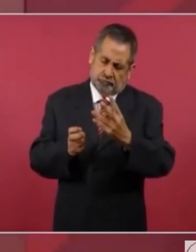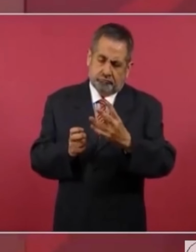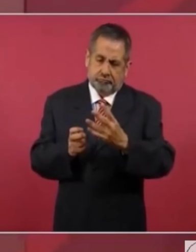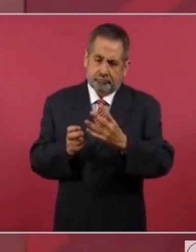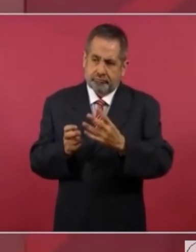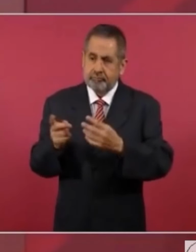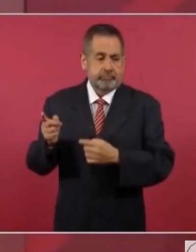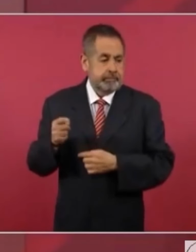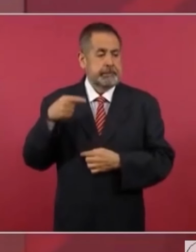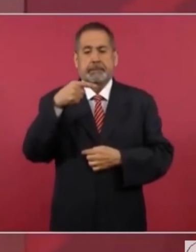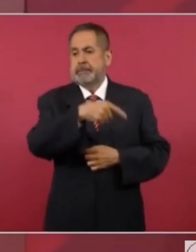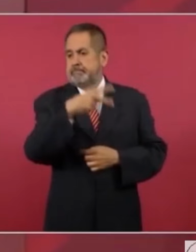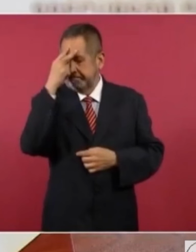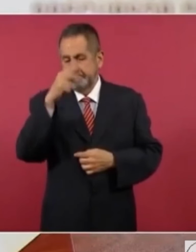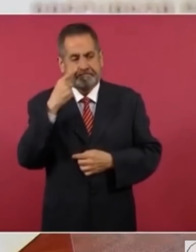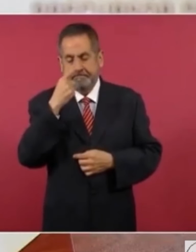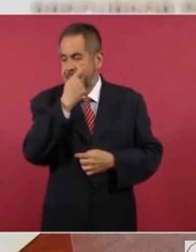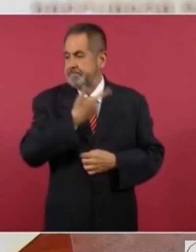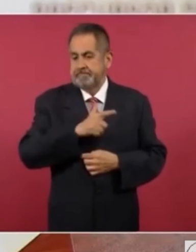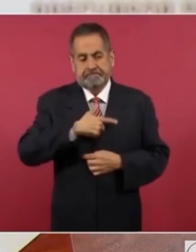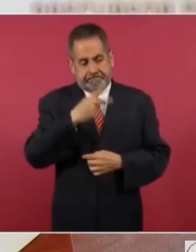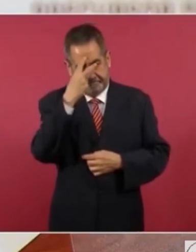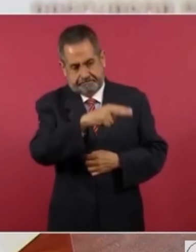non gratos.